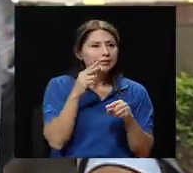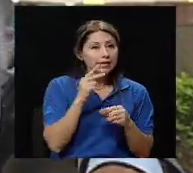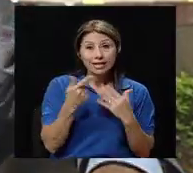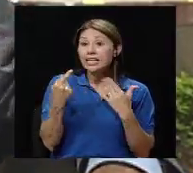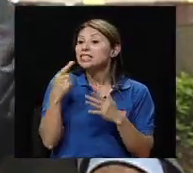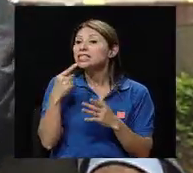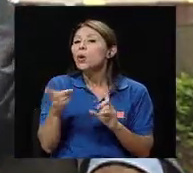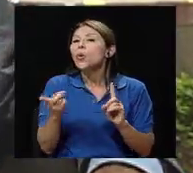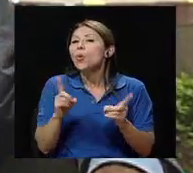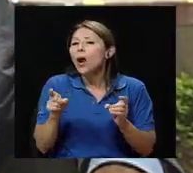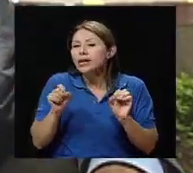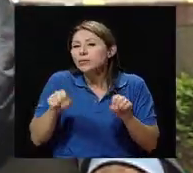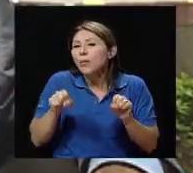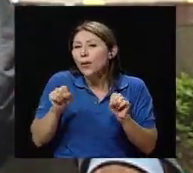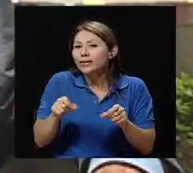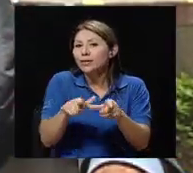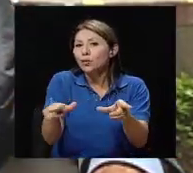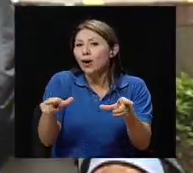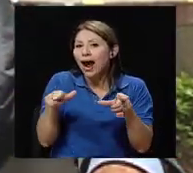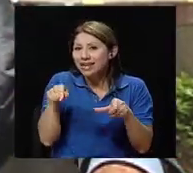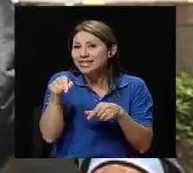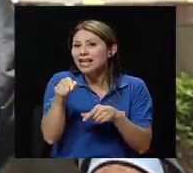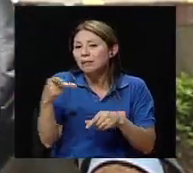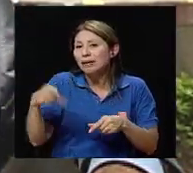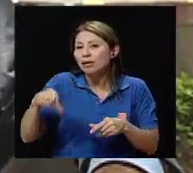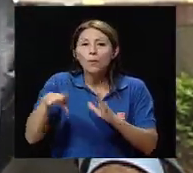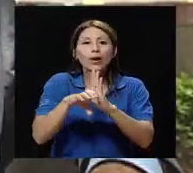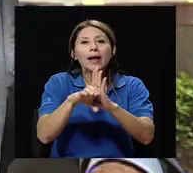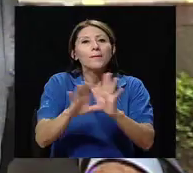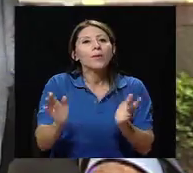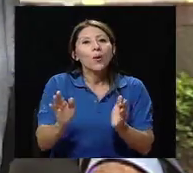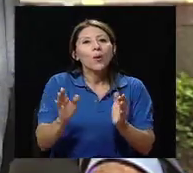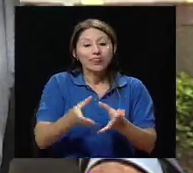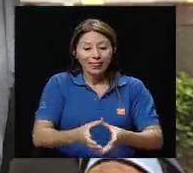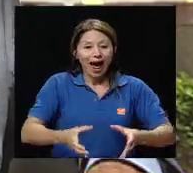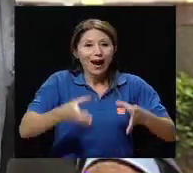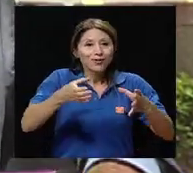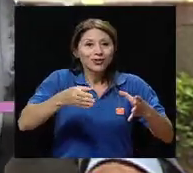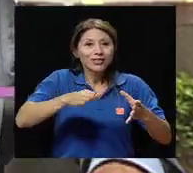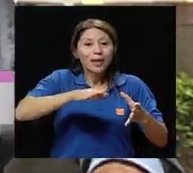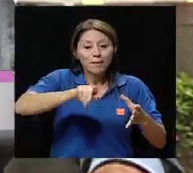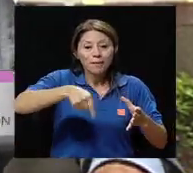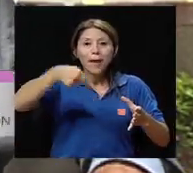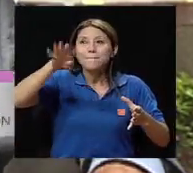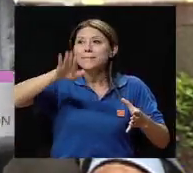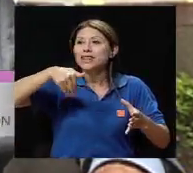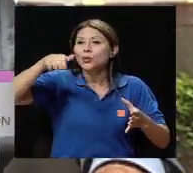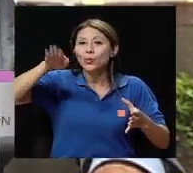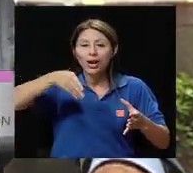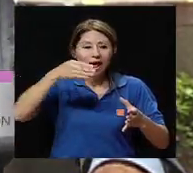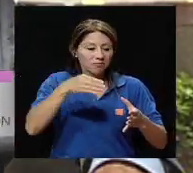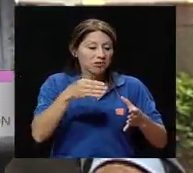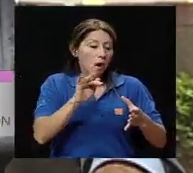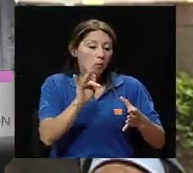un perfil de los posibles sitios, ¿verdad? Entonces, qué sé yo, tarros de pintura abandonados,